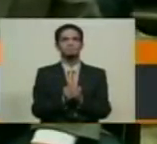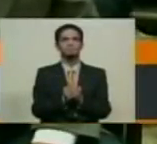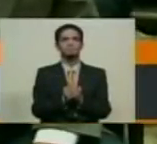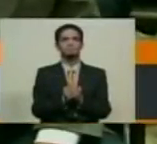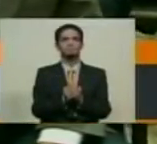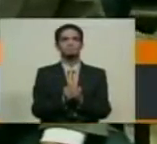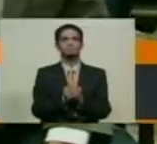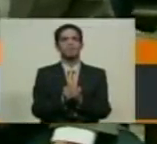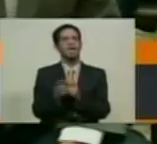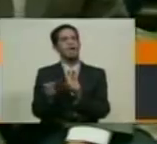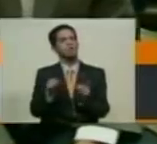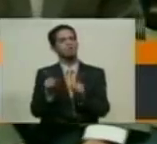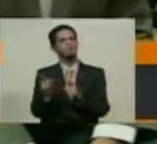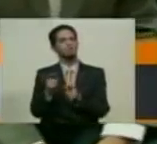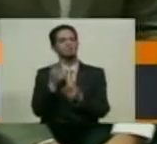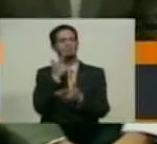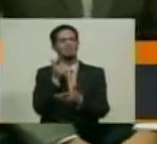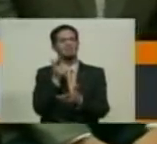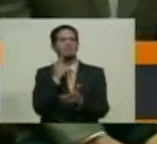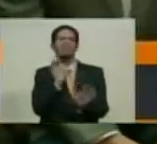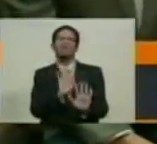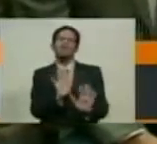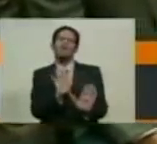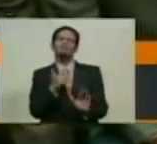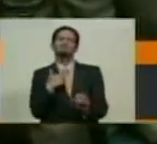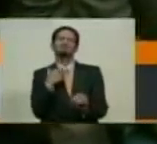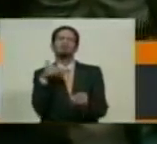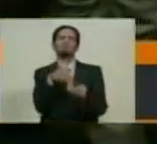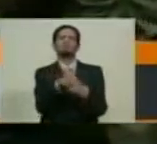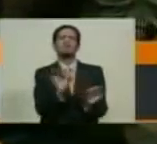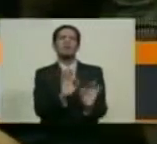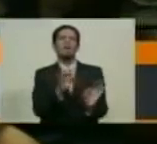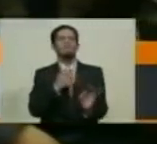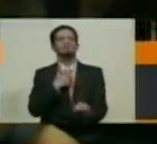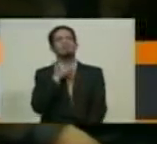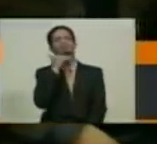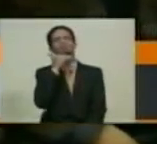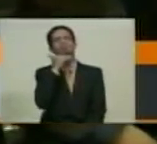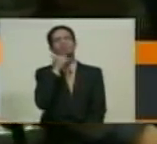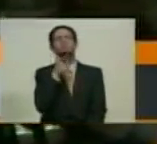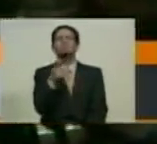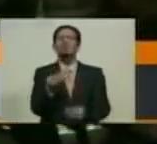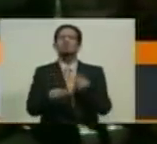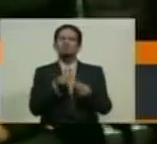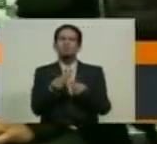como algunos compañeros, no, yo no voy a votar, porque estoy bravo con Nicolás. ¿Y cómo avanzamos?